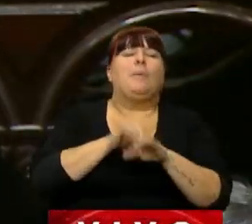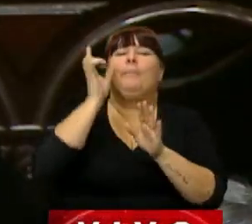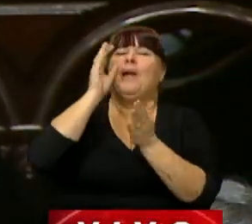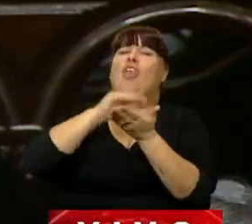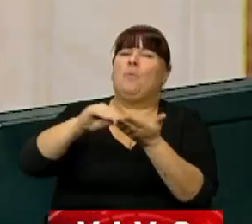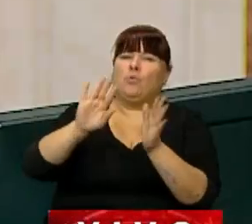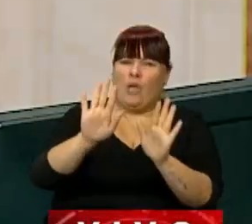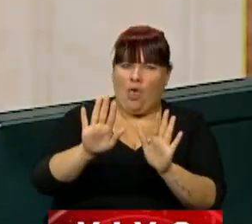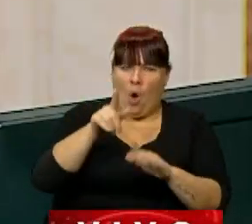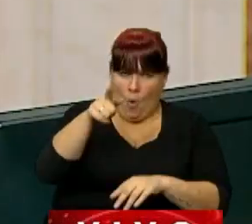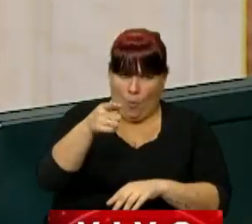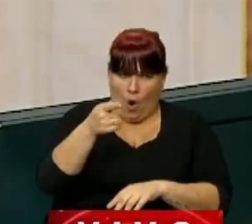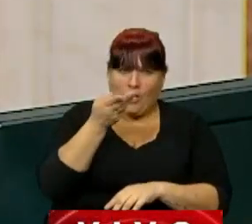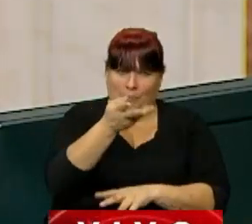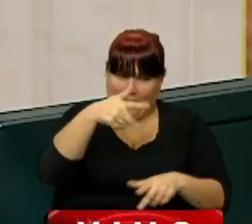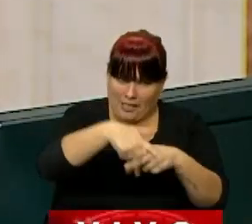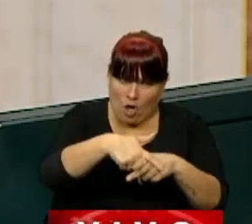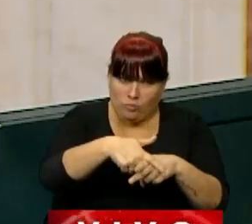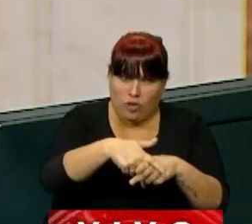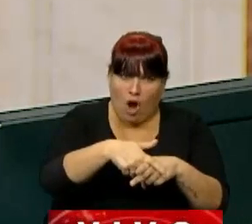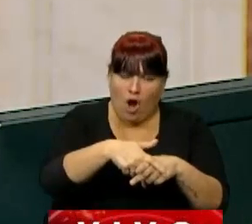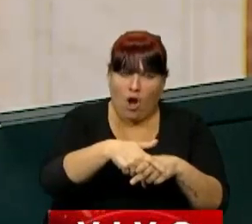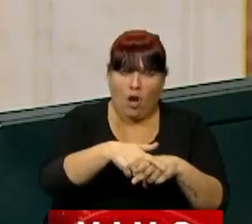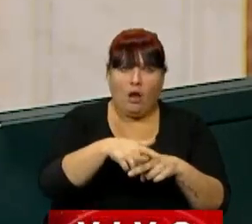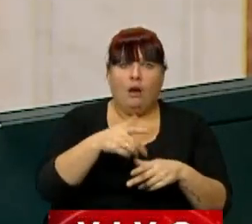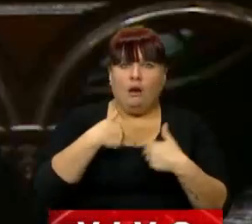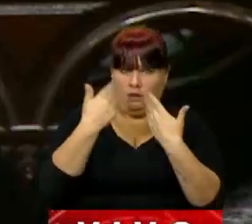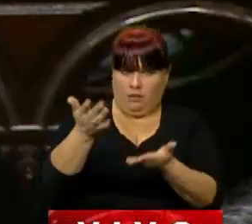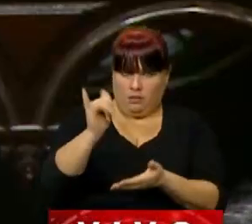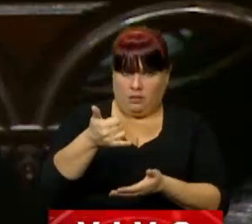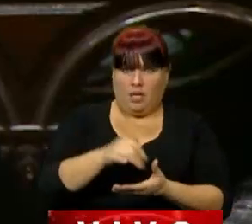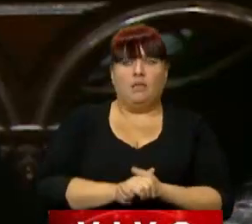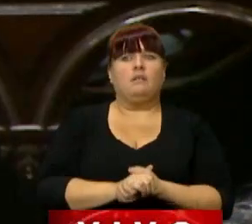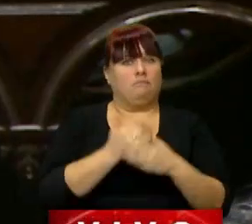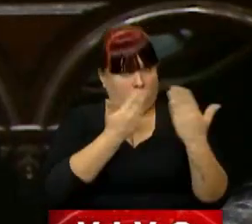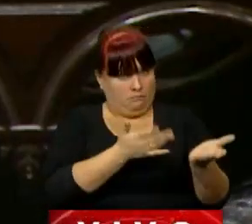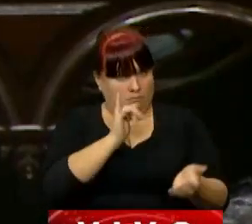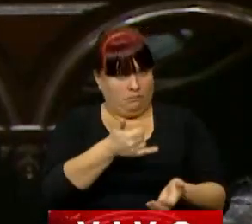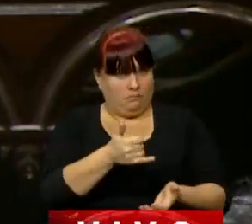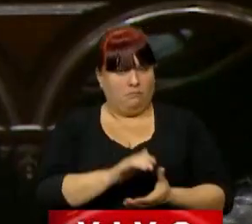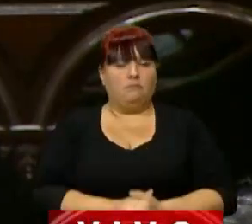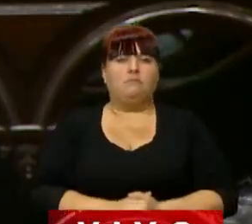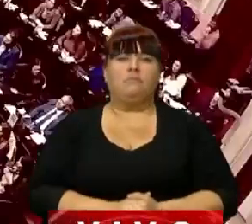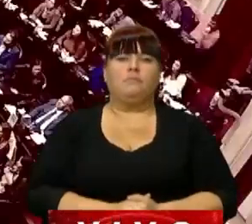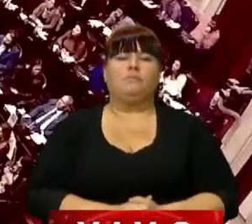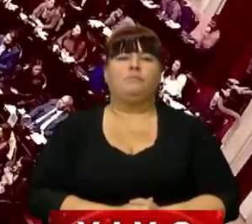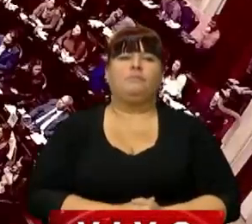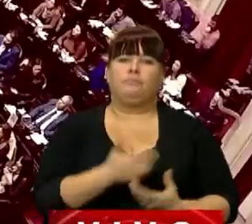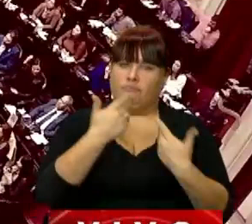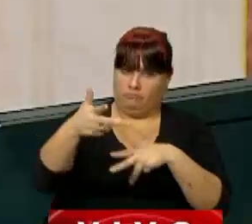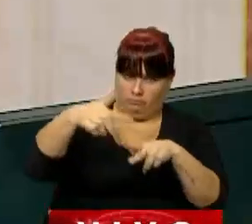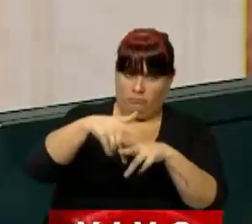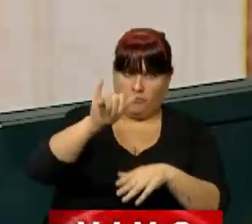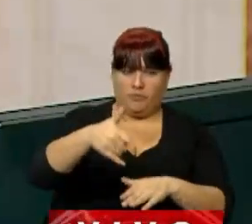también hablamos... Perdón, diputado Martínez, sí. ¿Usted está pidiendo una interrupción? Se la concedo, presidente. ¿Se la concede? Le concedió